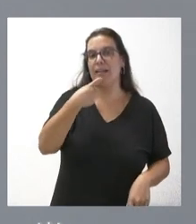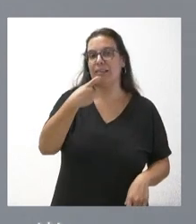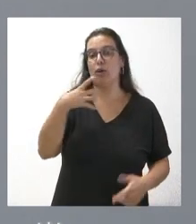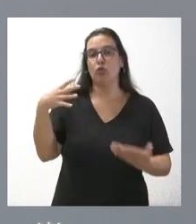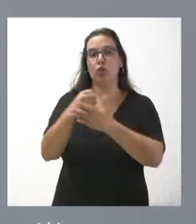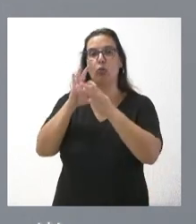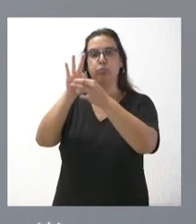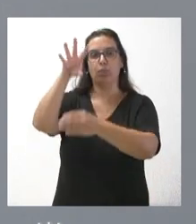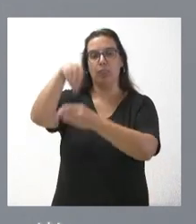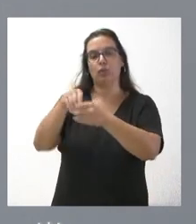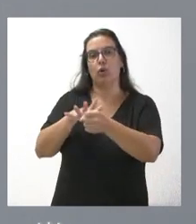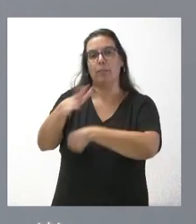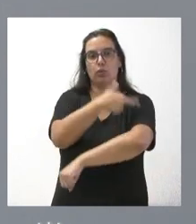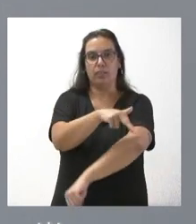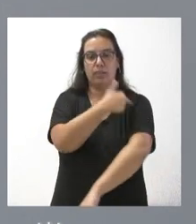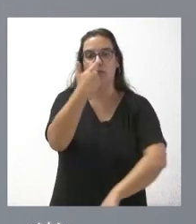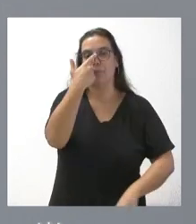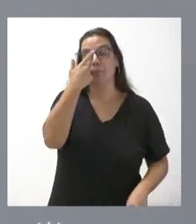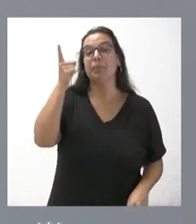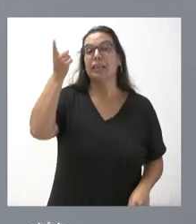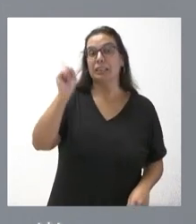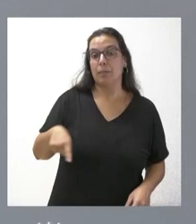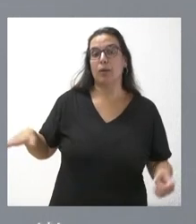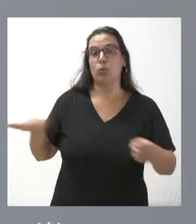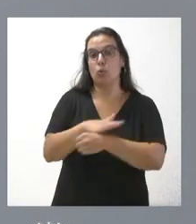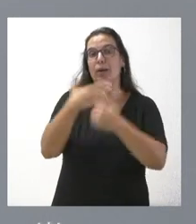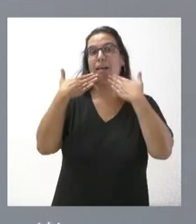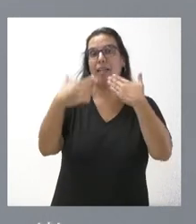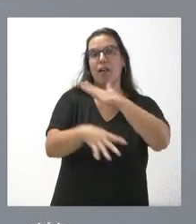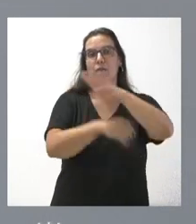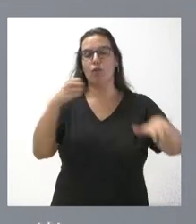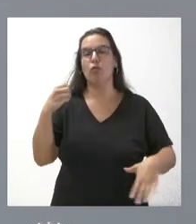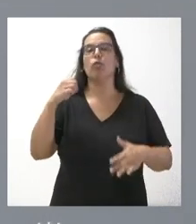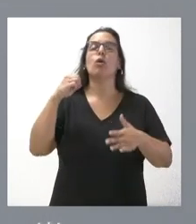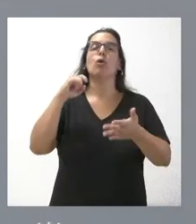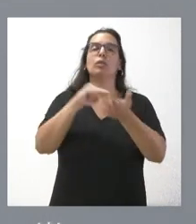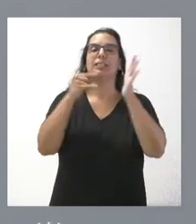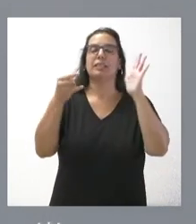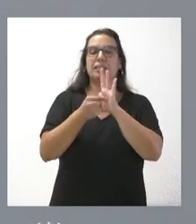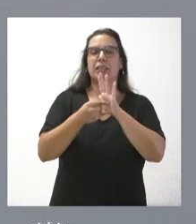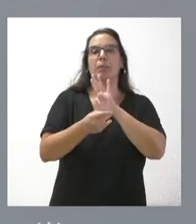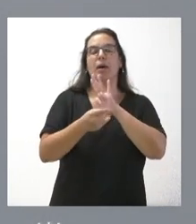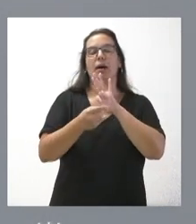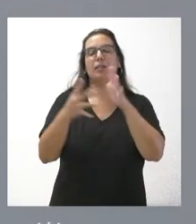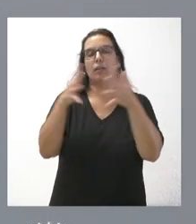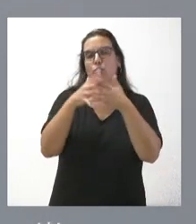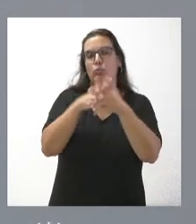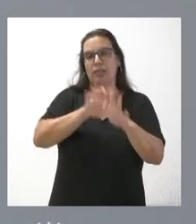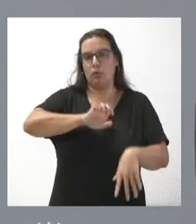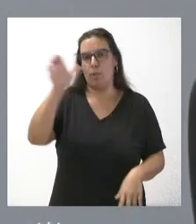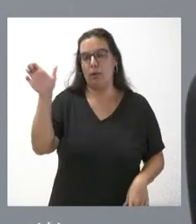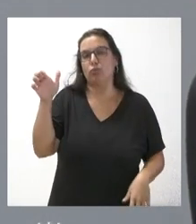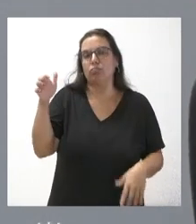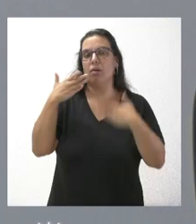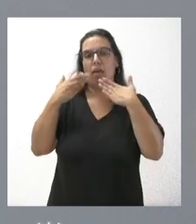del ámbito sanitario. Todo ello también a su vez financiados con mecanismo de recuperación y resiliencia y con fondos estructurales europeos que